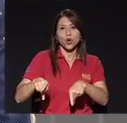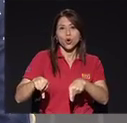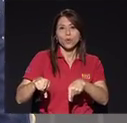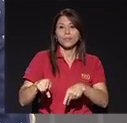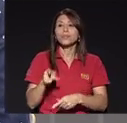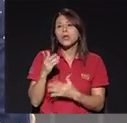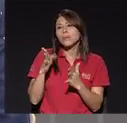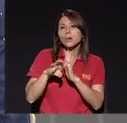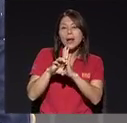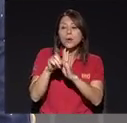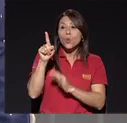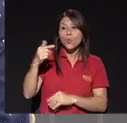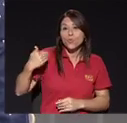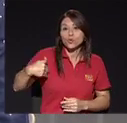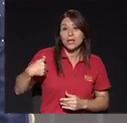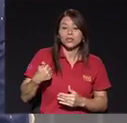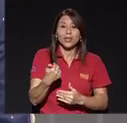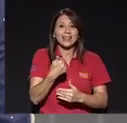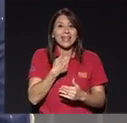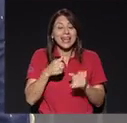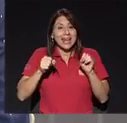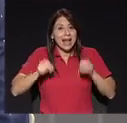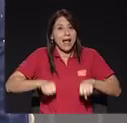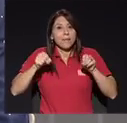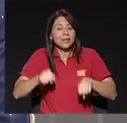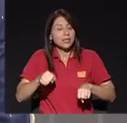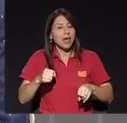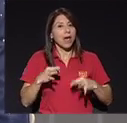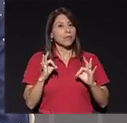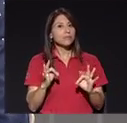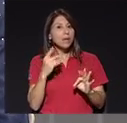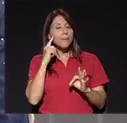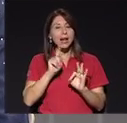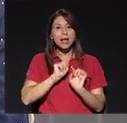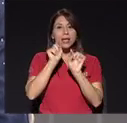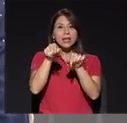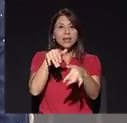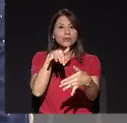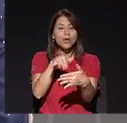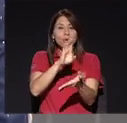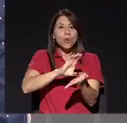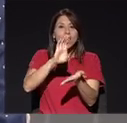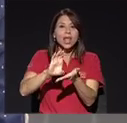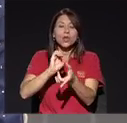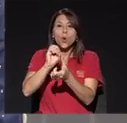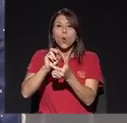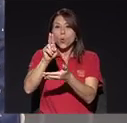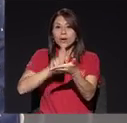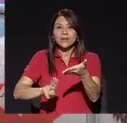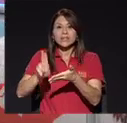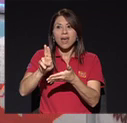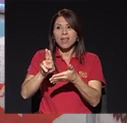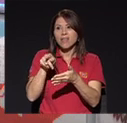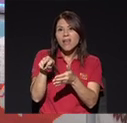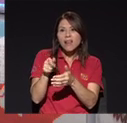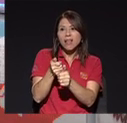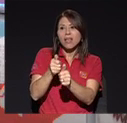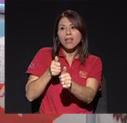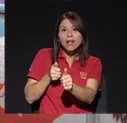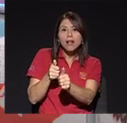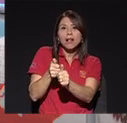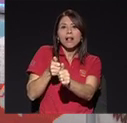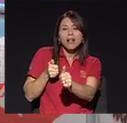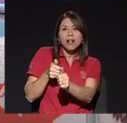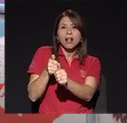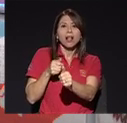Ese muchacho que tiene toda la capacidad para ir a una universidad, para ir a un colegio, te va quedando rezagado, no pasó de un